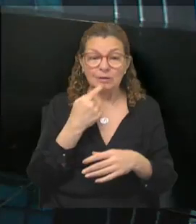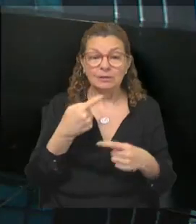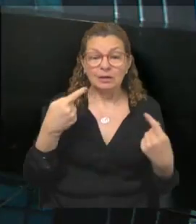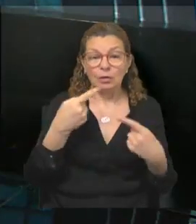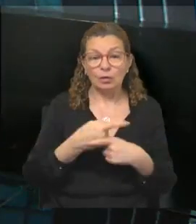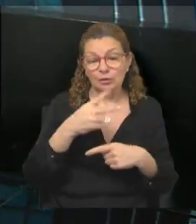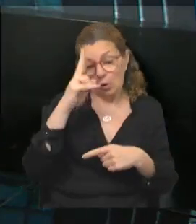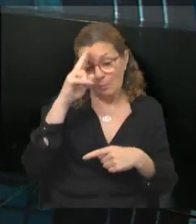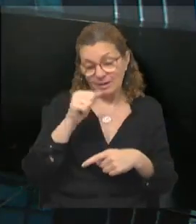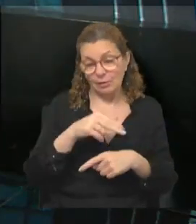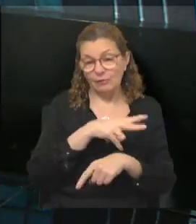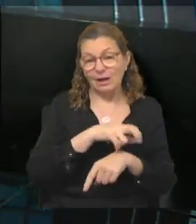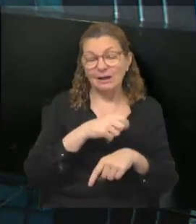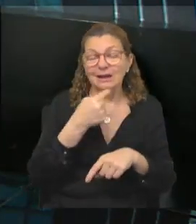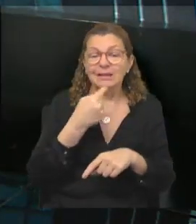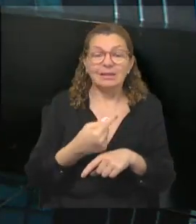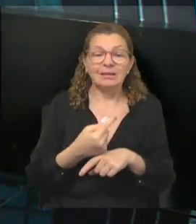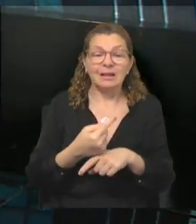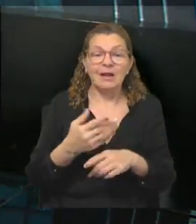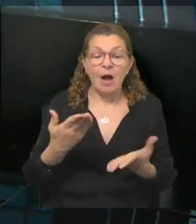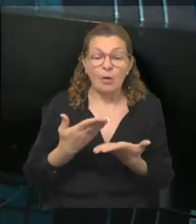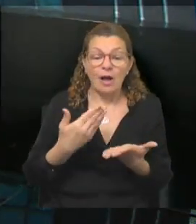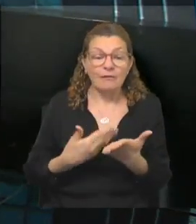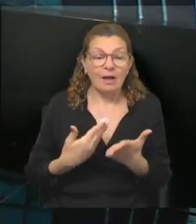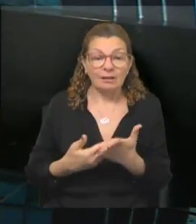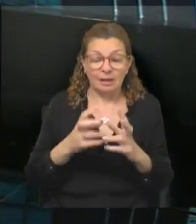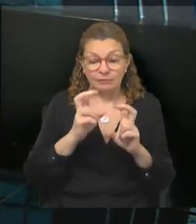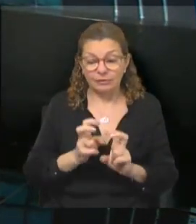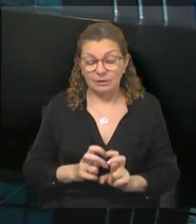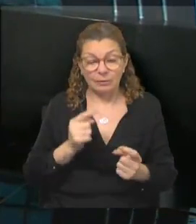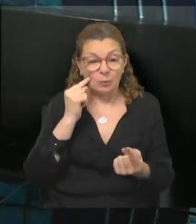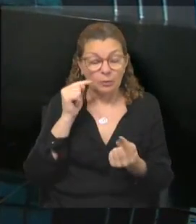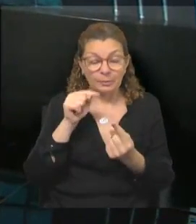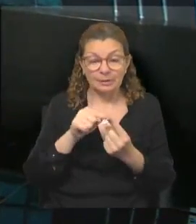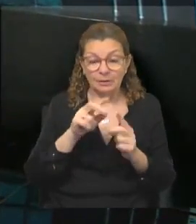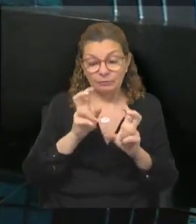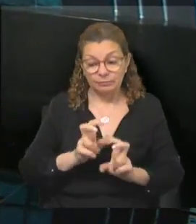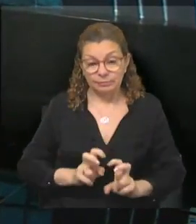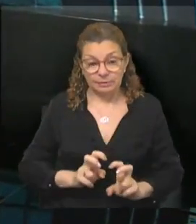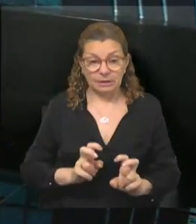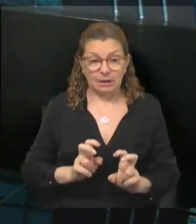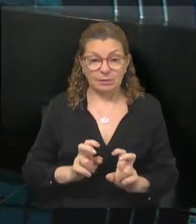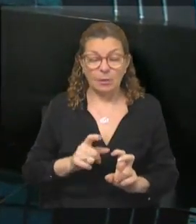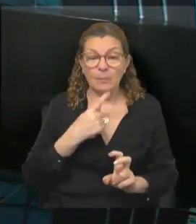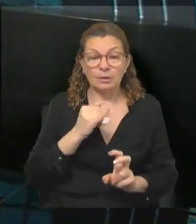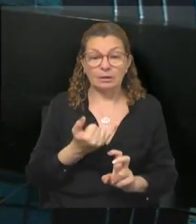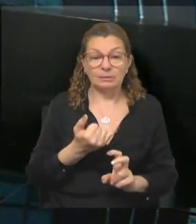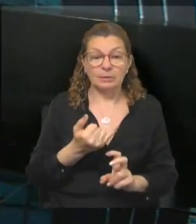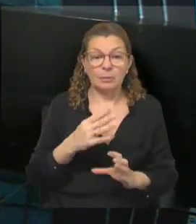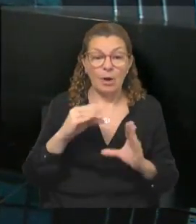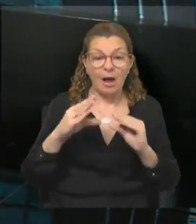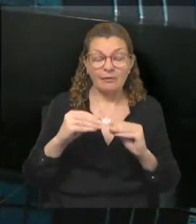de la opinión de la fiscalía que considera que aún hay varios puntas que seguir investigando eh Por ejemplo como las